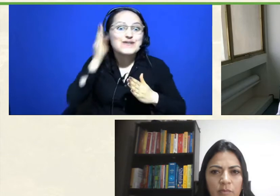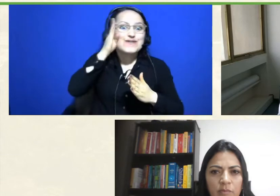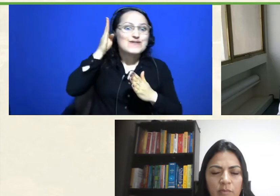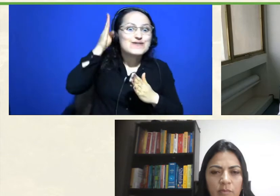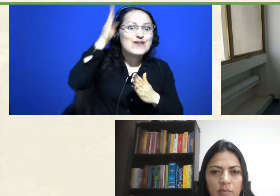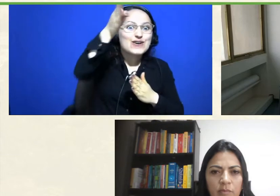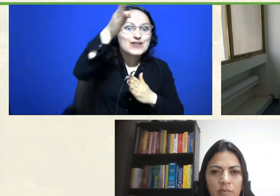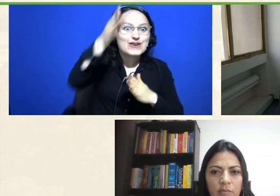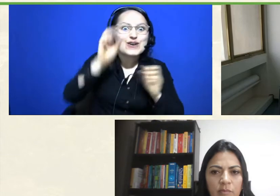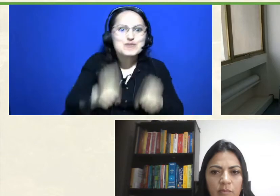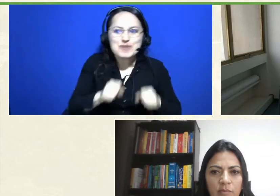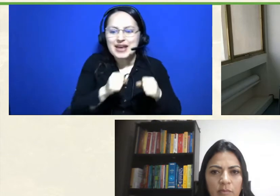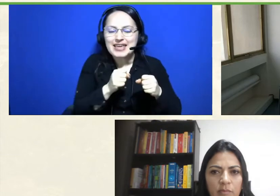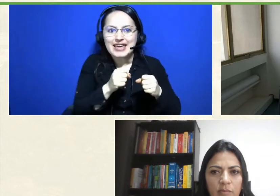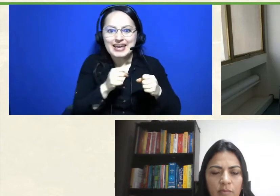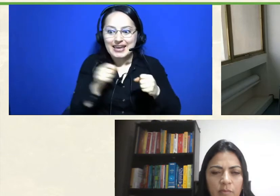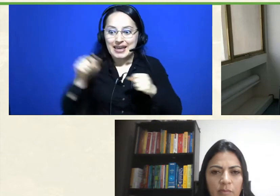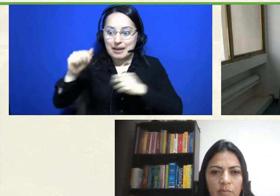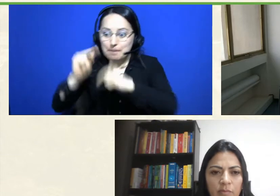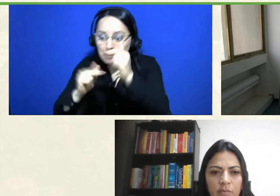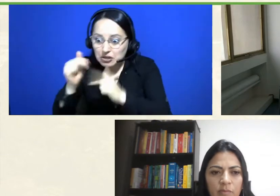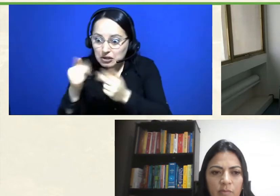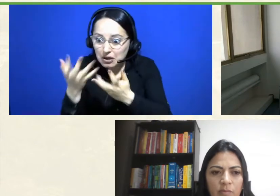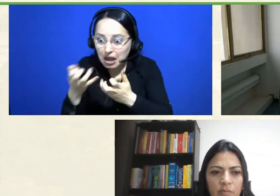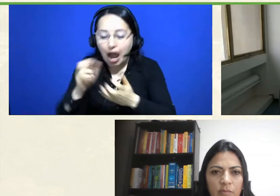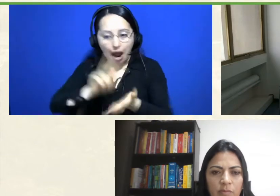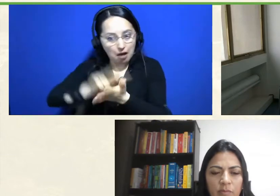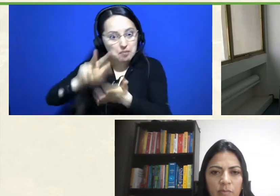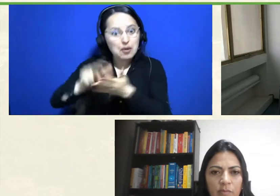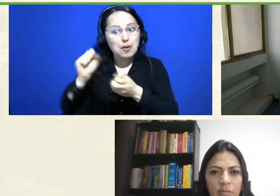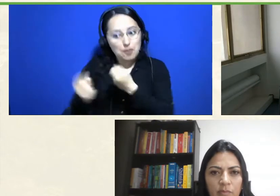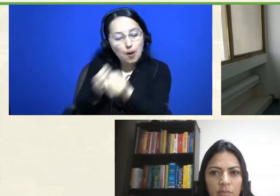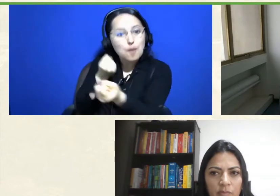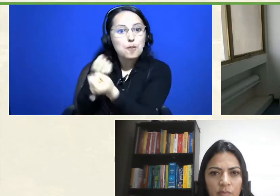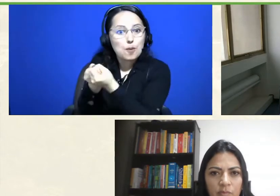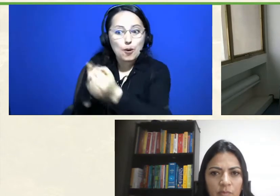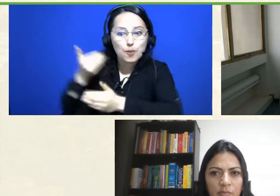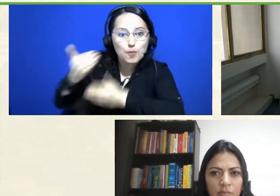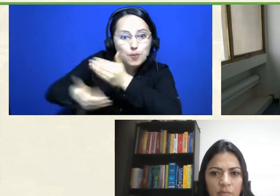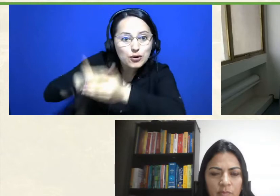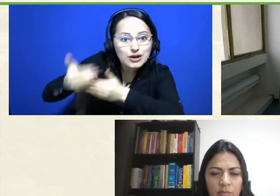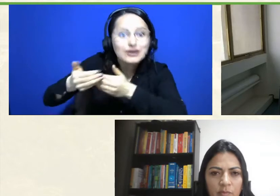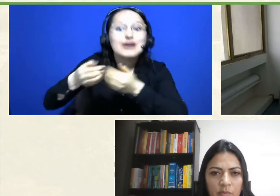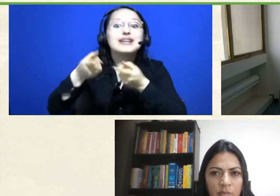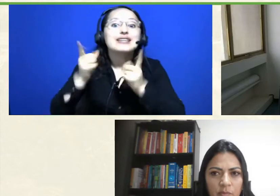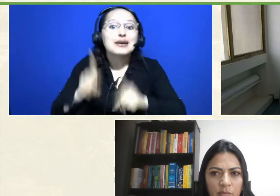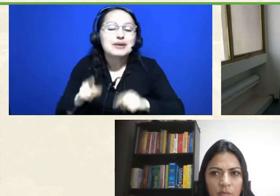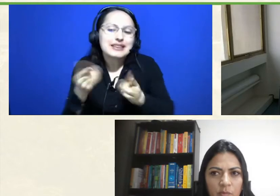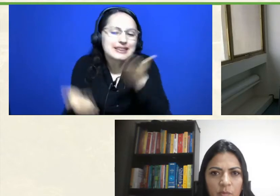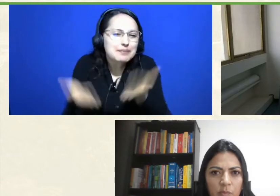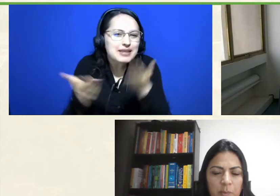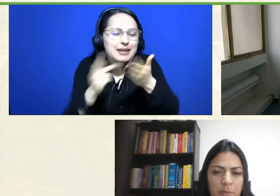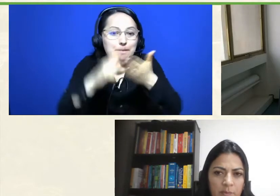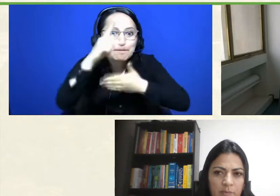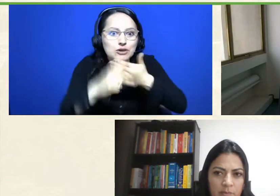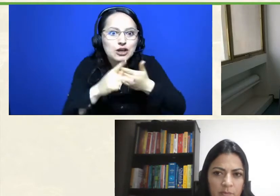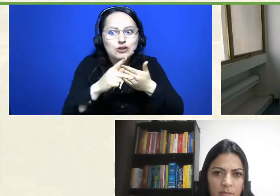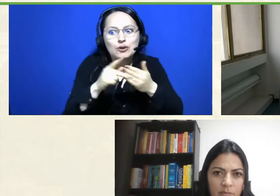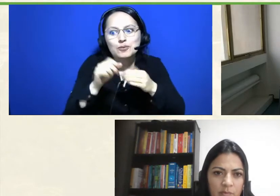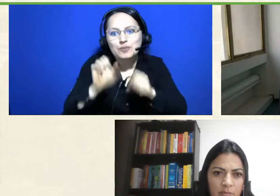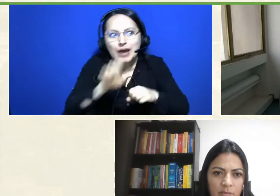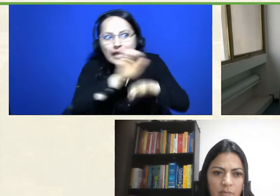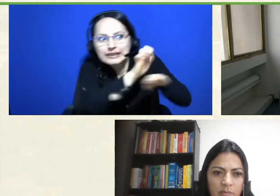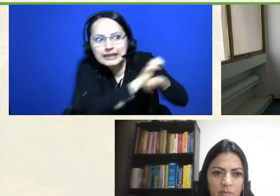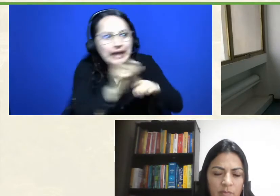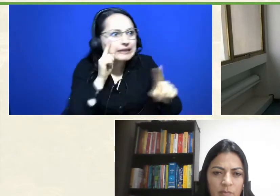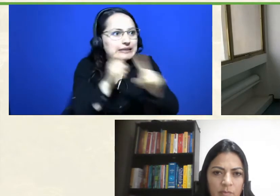del financiamiento, del recaudo de ese proyecto y poder llevar a las entidades de acuerdo al proyecto los recursos. Por ahora, insisto,